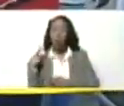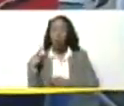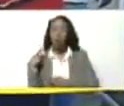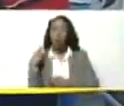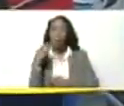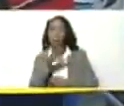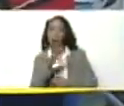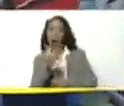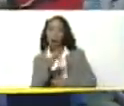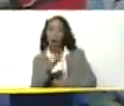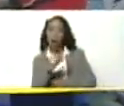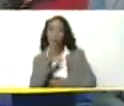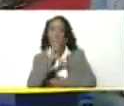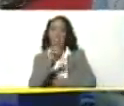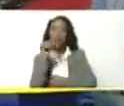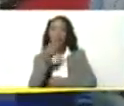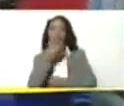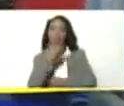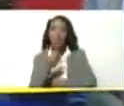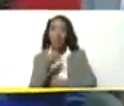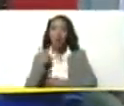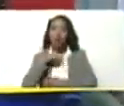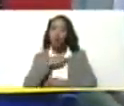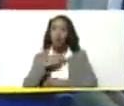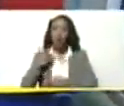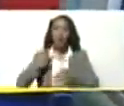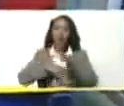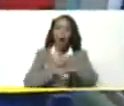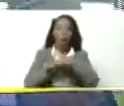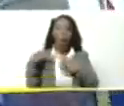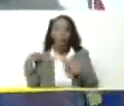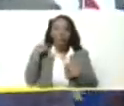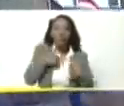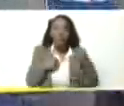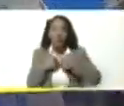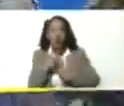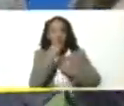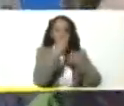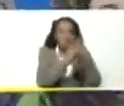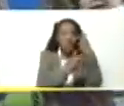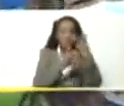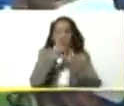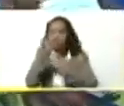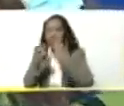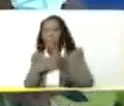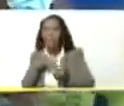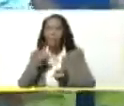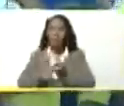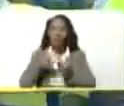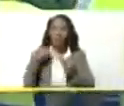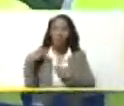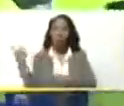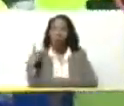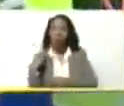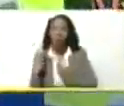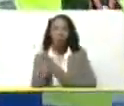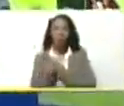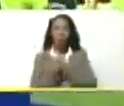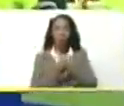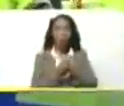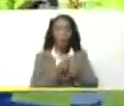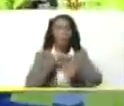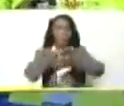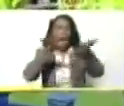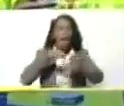partir del 20 de diciembre nos vamos con una mochila a recorrer toda Venezuela, Sile y yo. Nos vamos juntos.